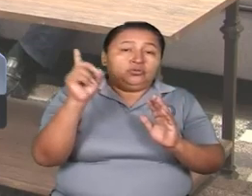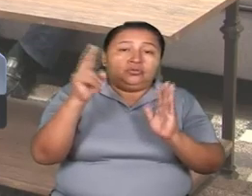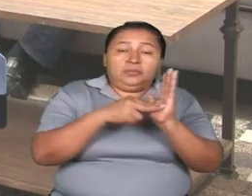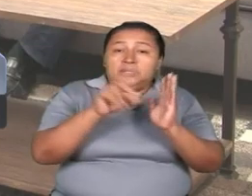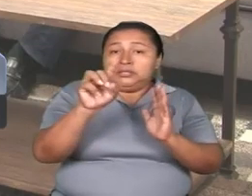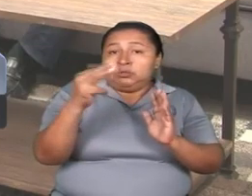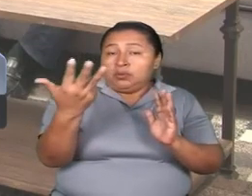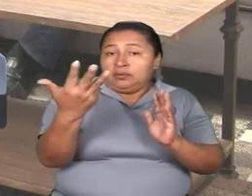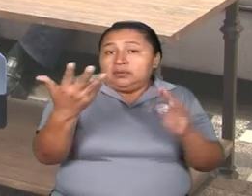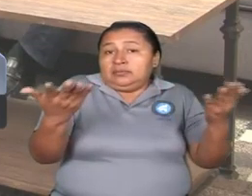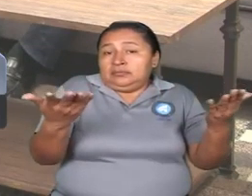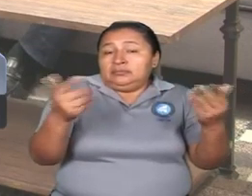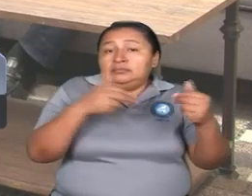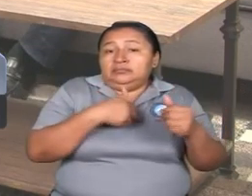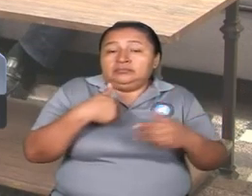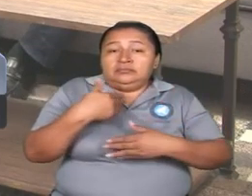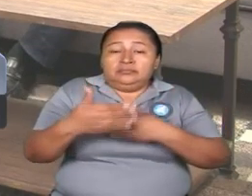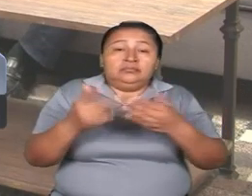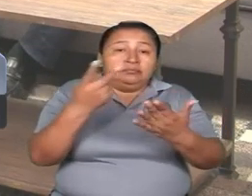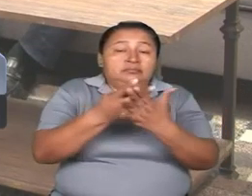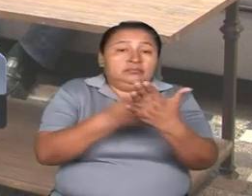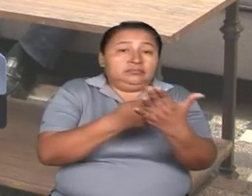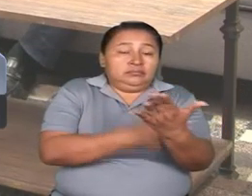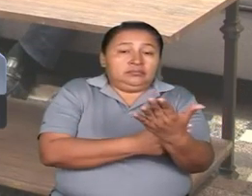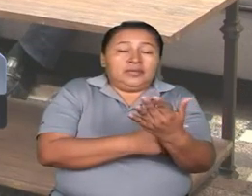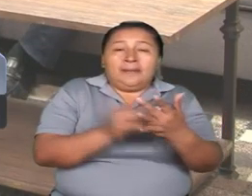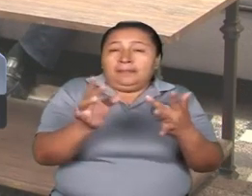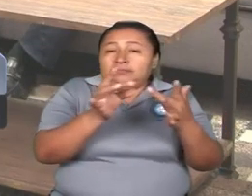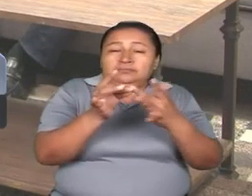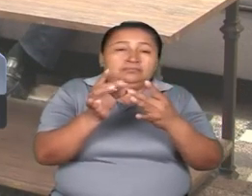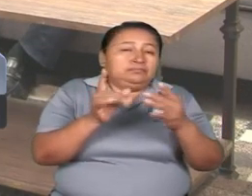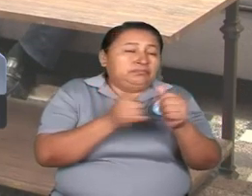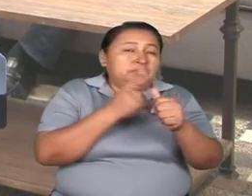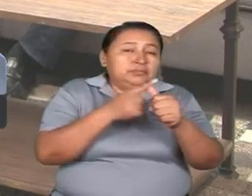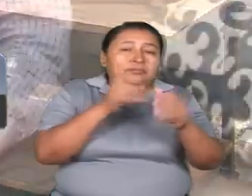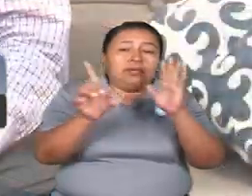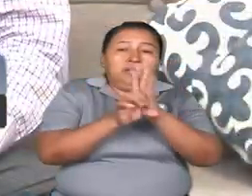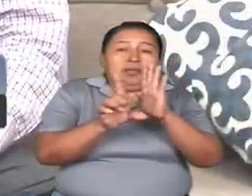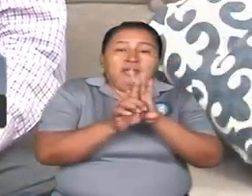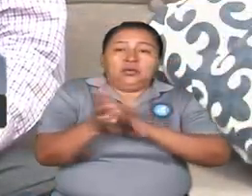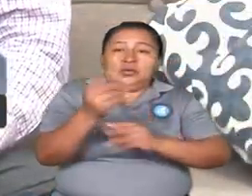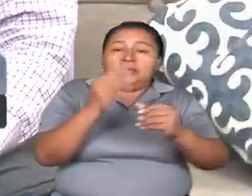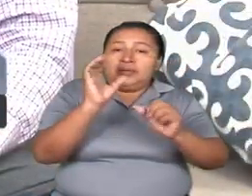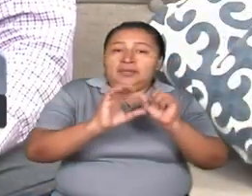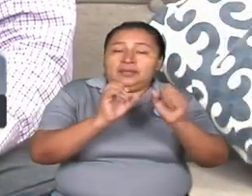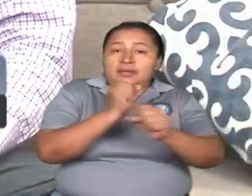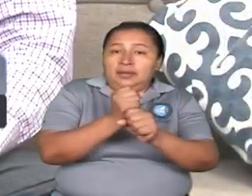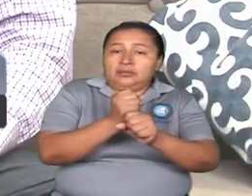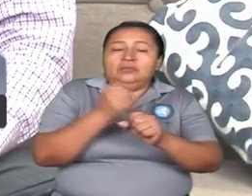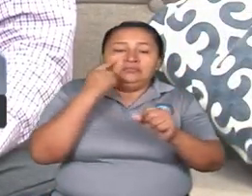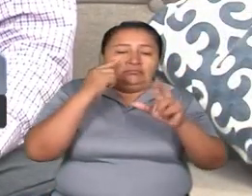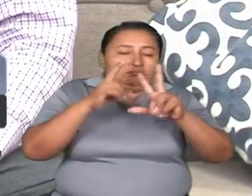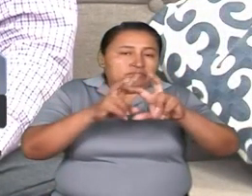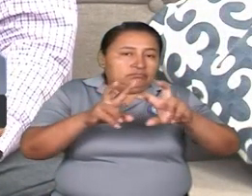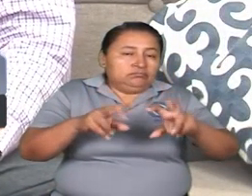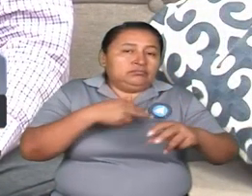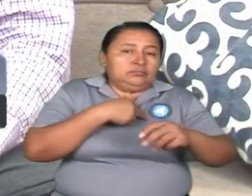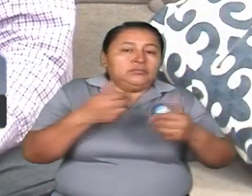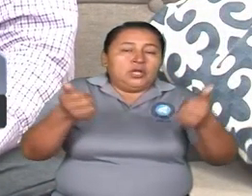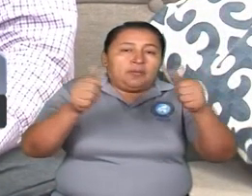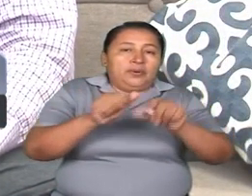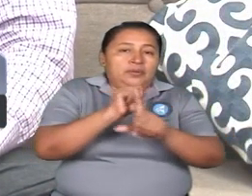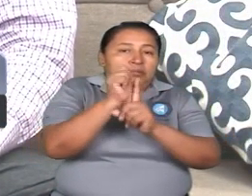2018-2019. Que el presupuesto es la principal ley económica que año con año revisa y aprueba